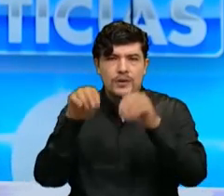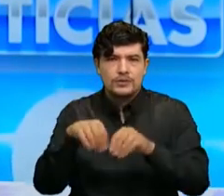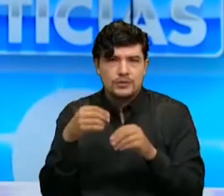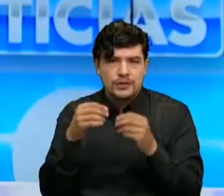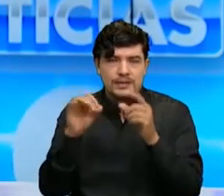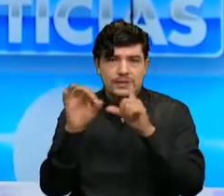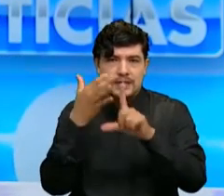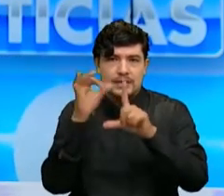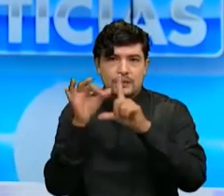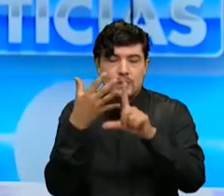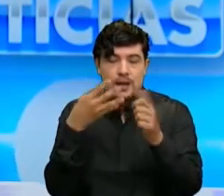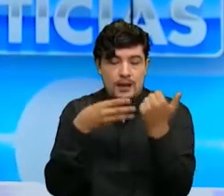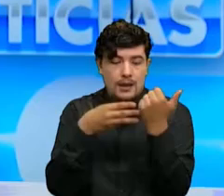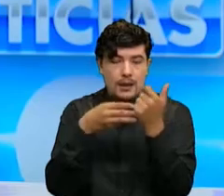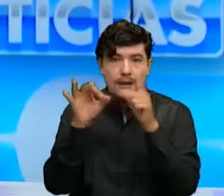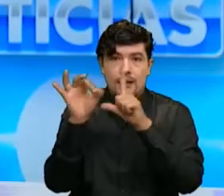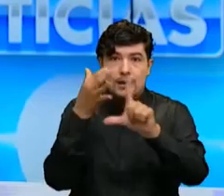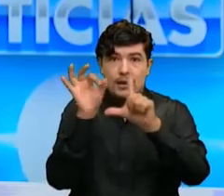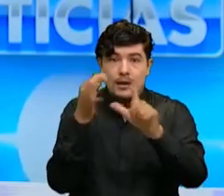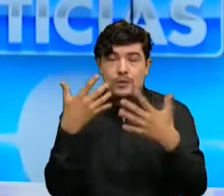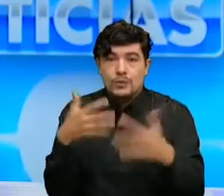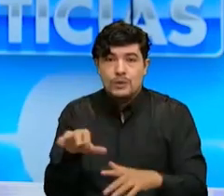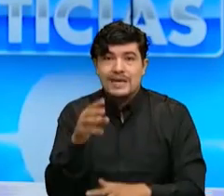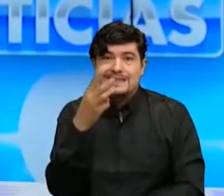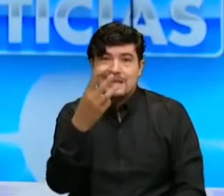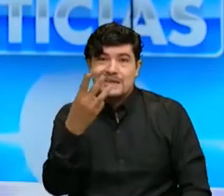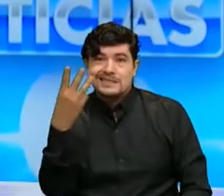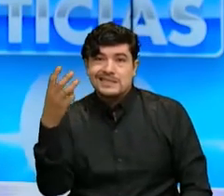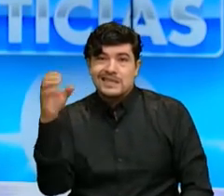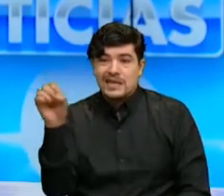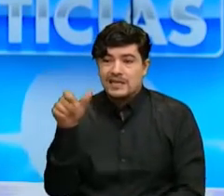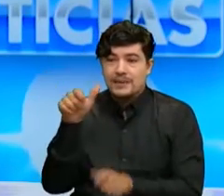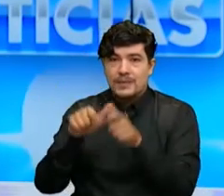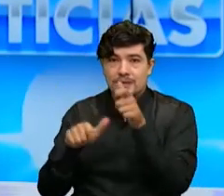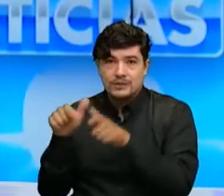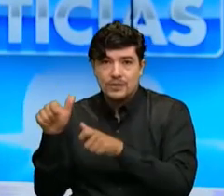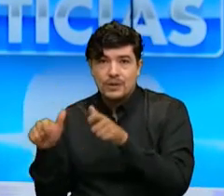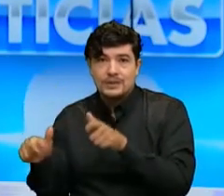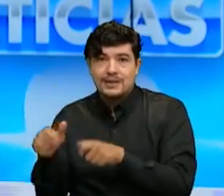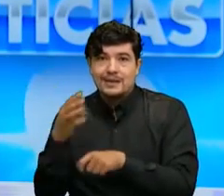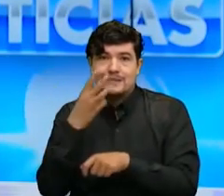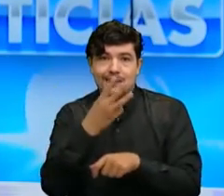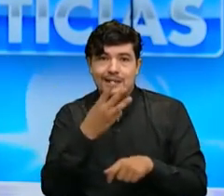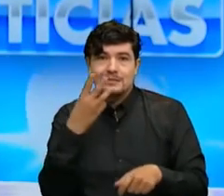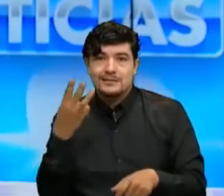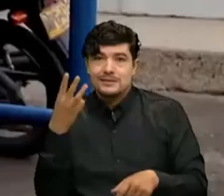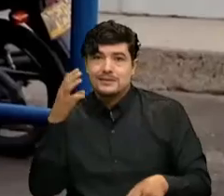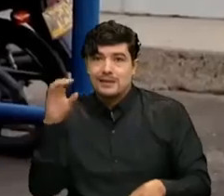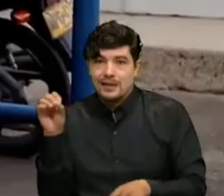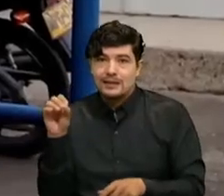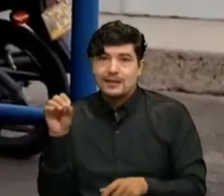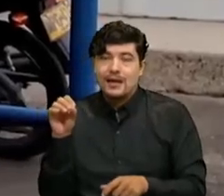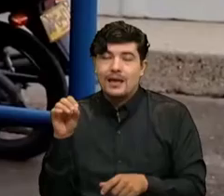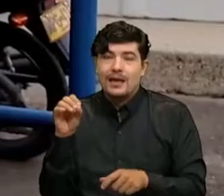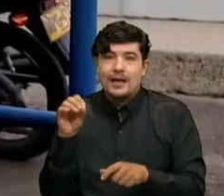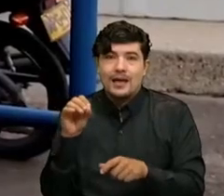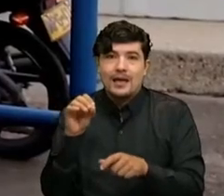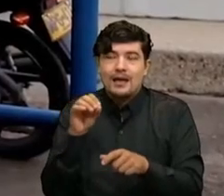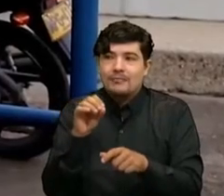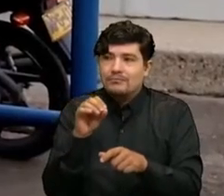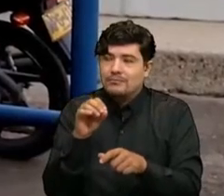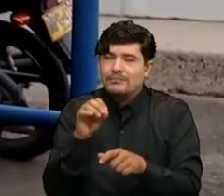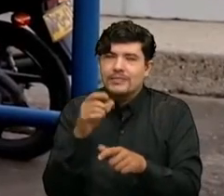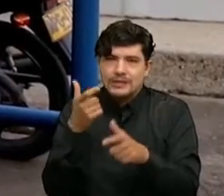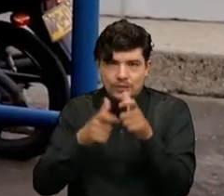a distancia. Son más de 330 cupos para los interesados en cursar programas de formación. El Centro Industrial